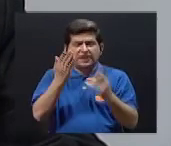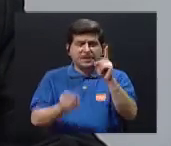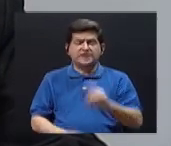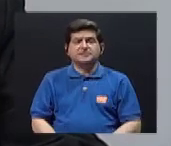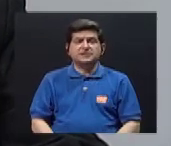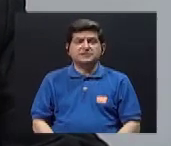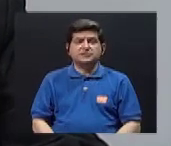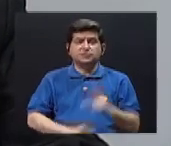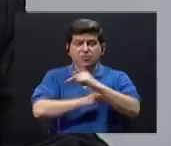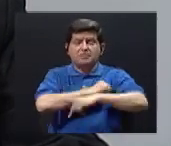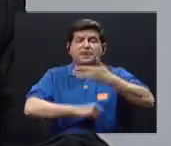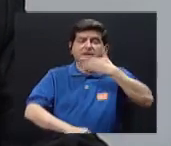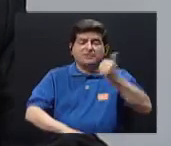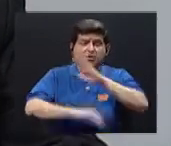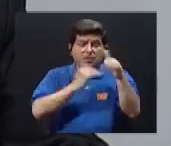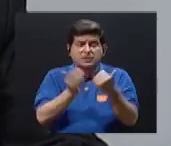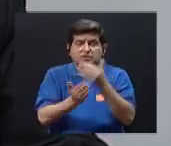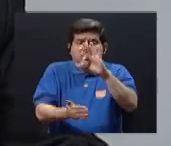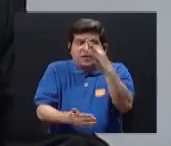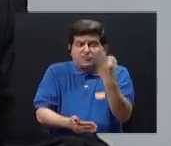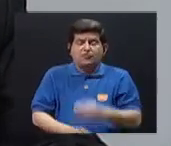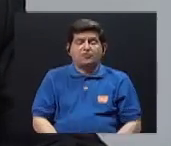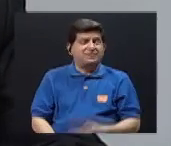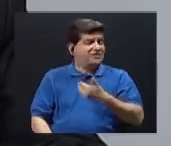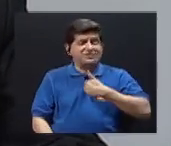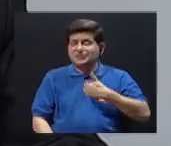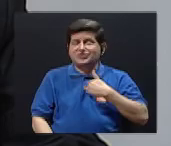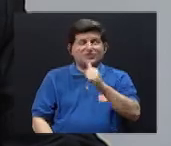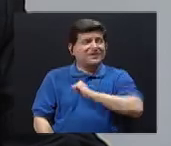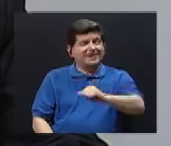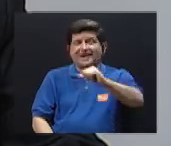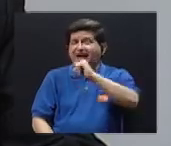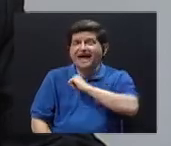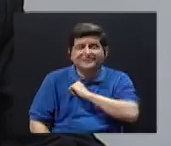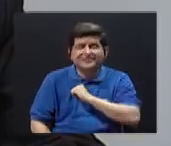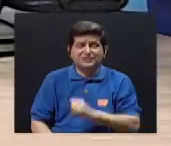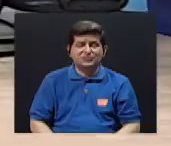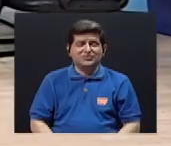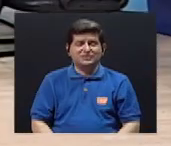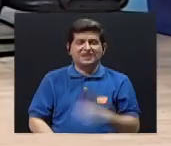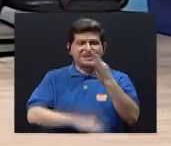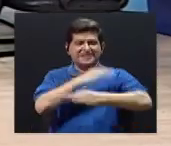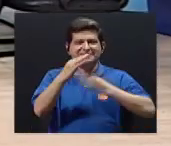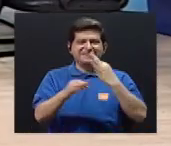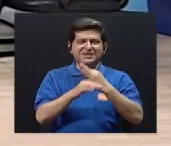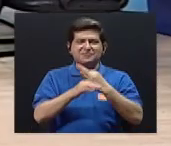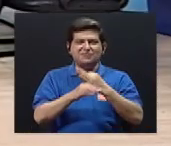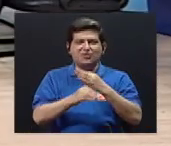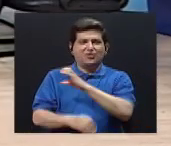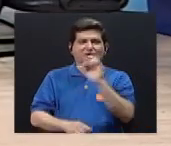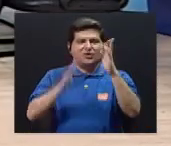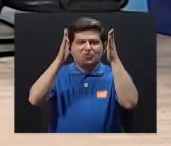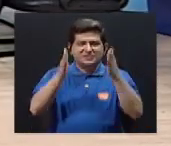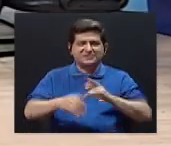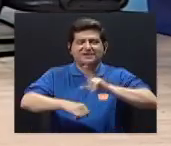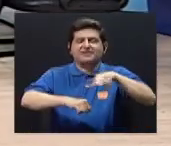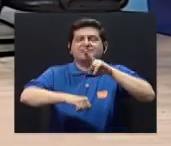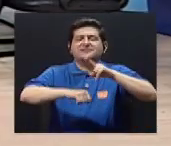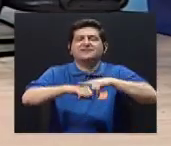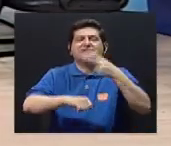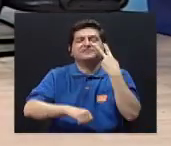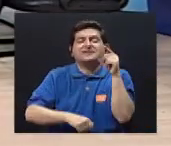Rica podría ser un mejor país en todos los términos si no tuviéramos actitudes de tico promedio, que son las que se ven